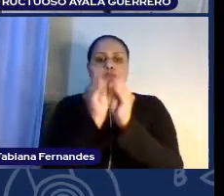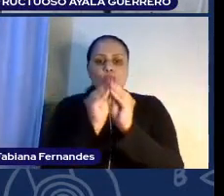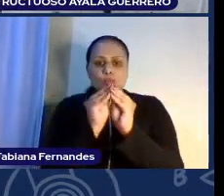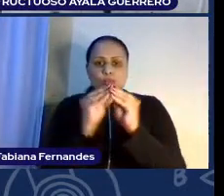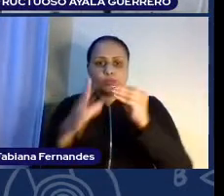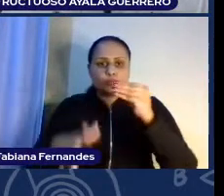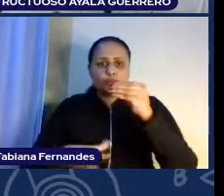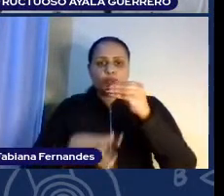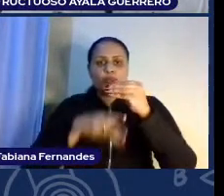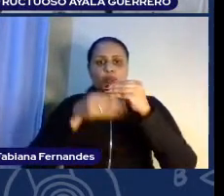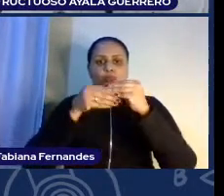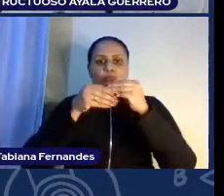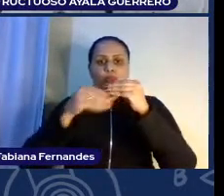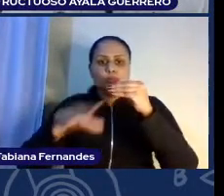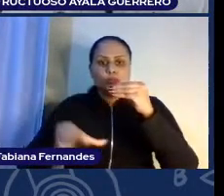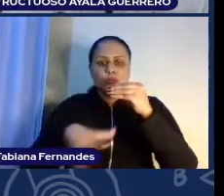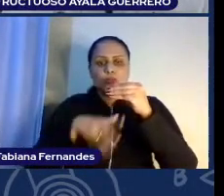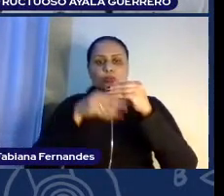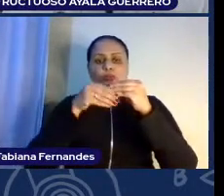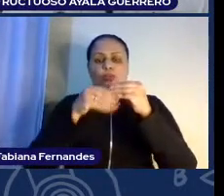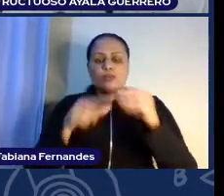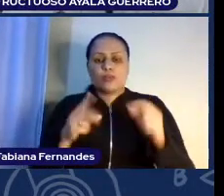Aunque el cerebro continúa madurando